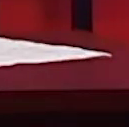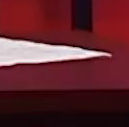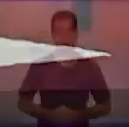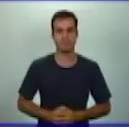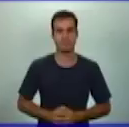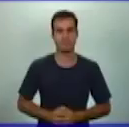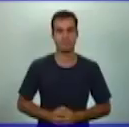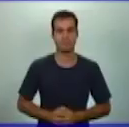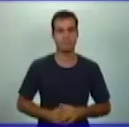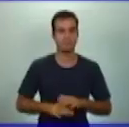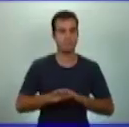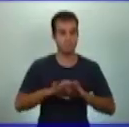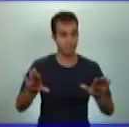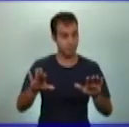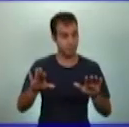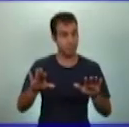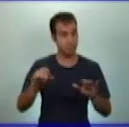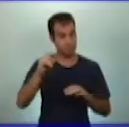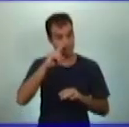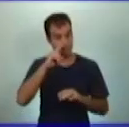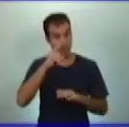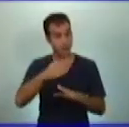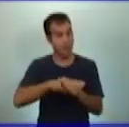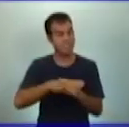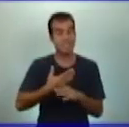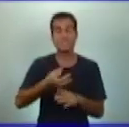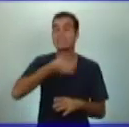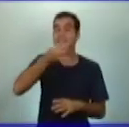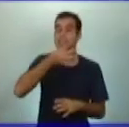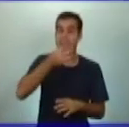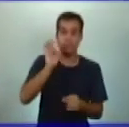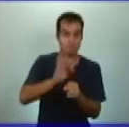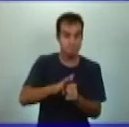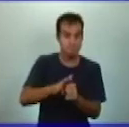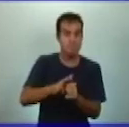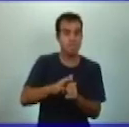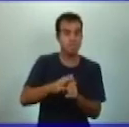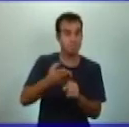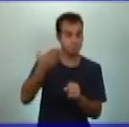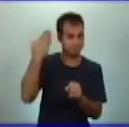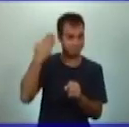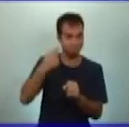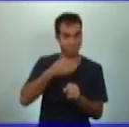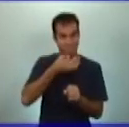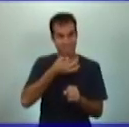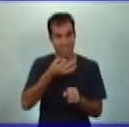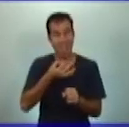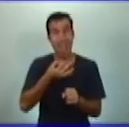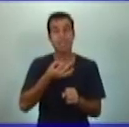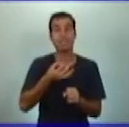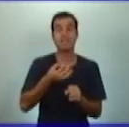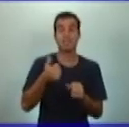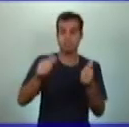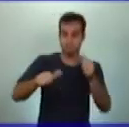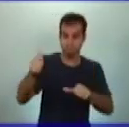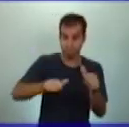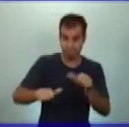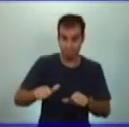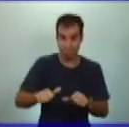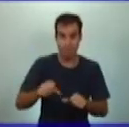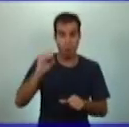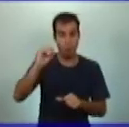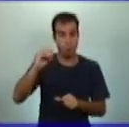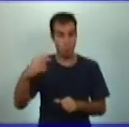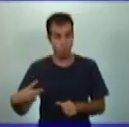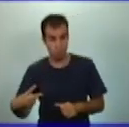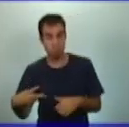Para concluir esta parte, quiero comentarles, como habíamos visto al inicio, que la sustancia dioxígeno, como ya sabemos,